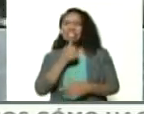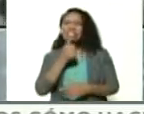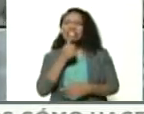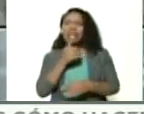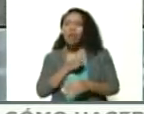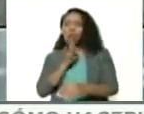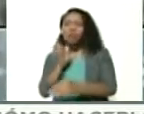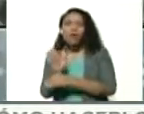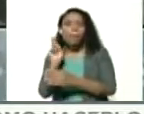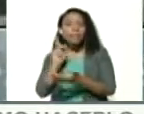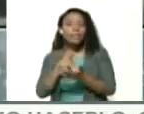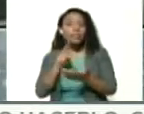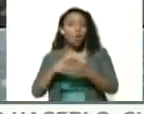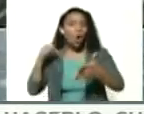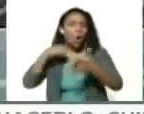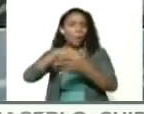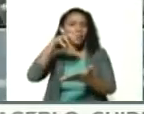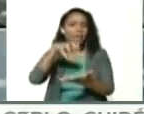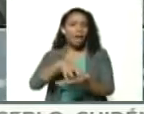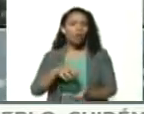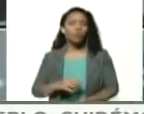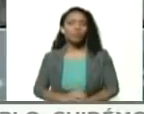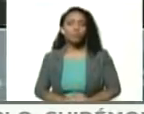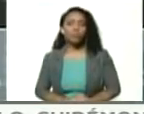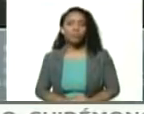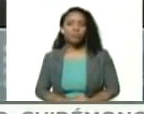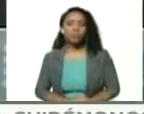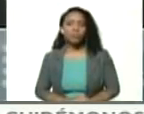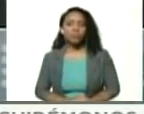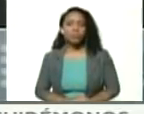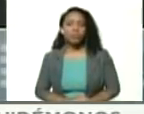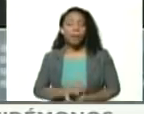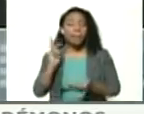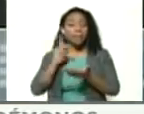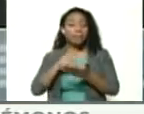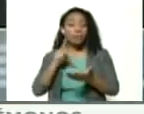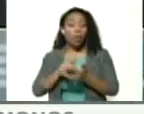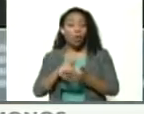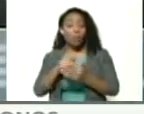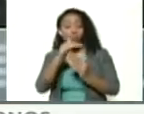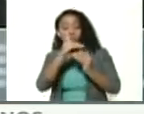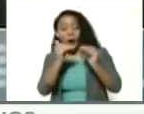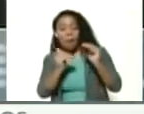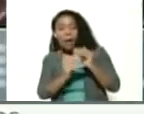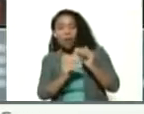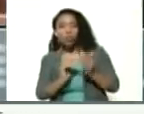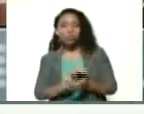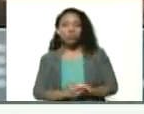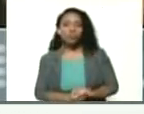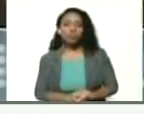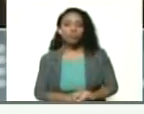los protagonistas del golpe de Estado? Los protagonistas por abajo.